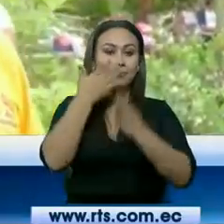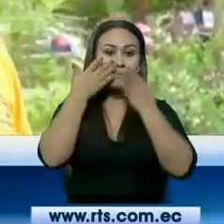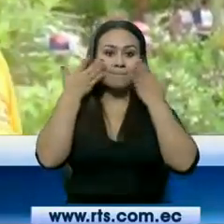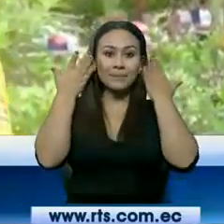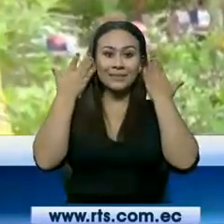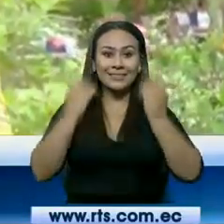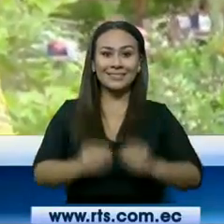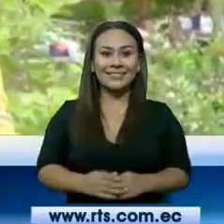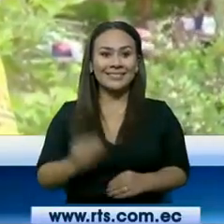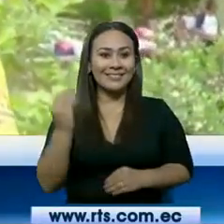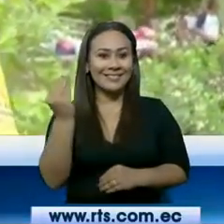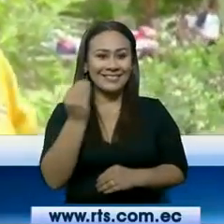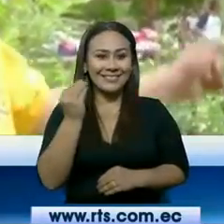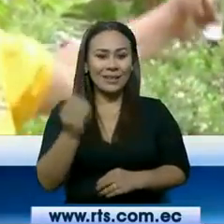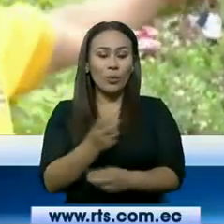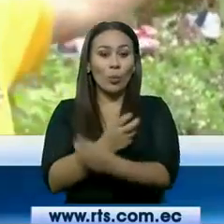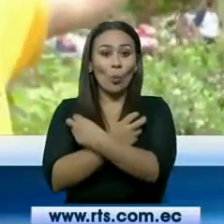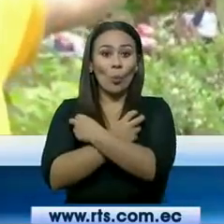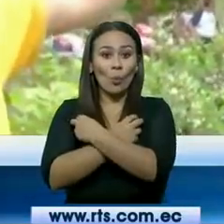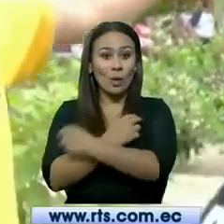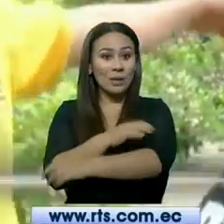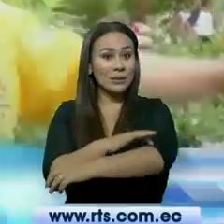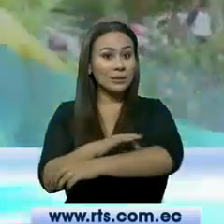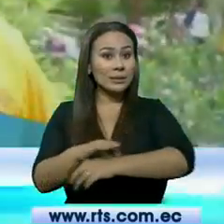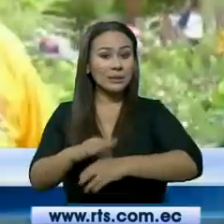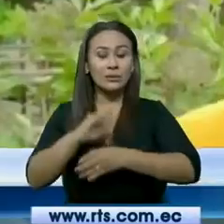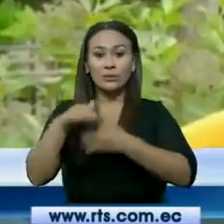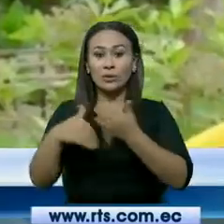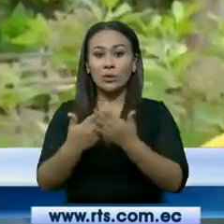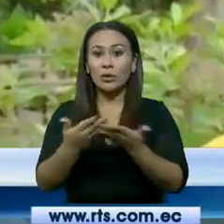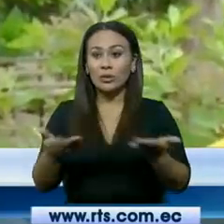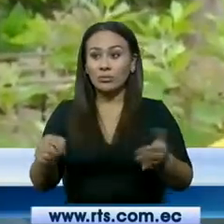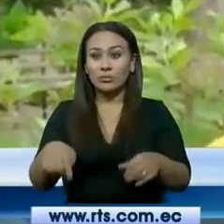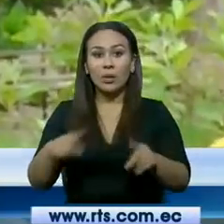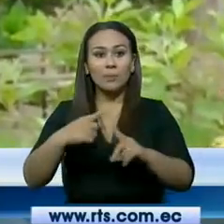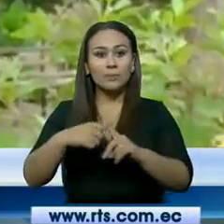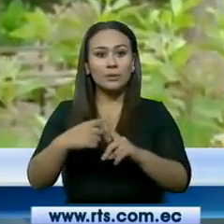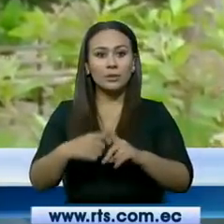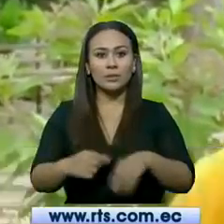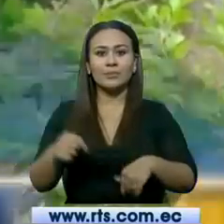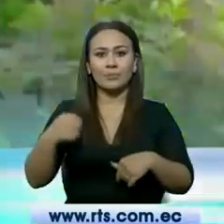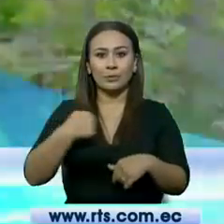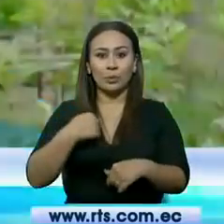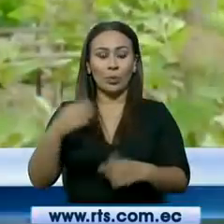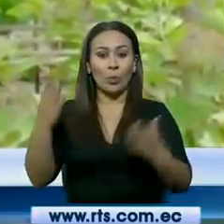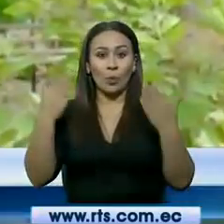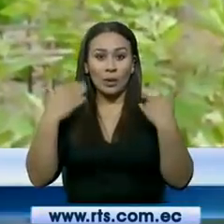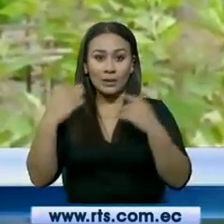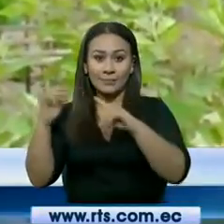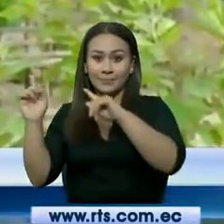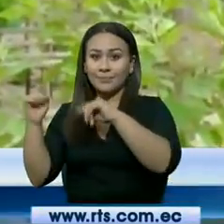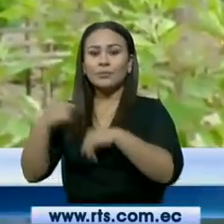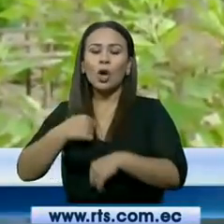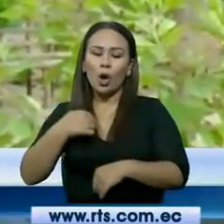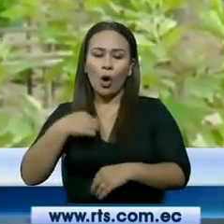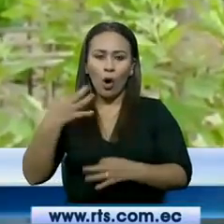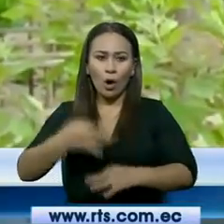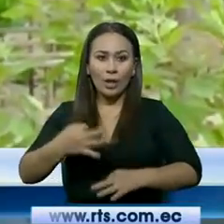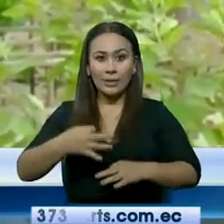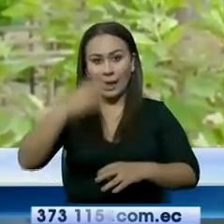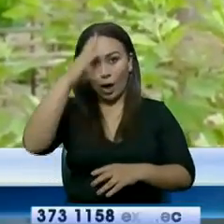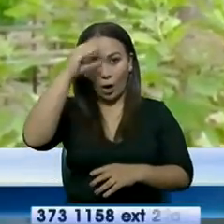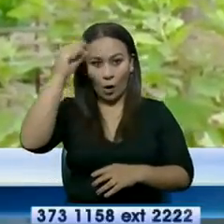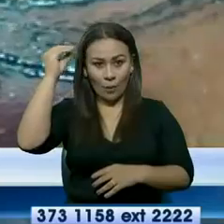estar bueno, para los huesos, para todo eso es bueno, dijeron. Venimos desde la ciudad de Guayaquil, nuestro origen es de Riobamba, pero radicamos en las